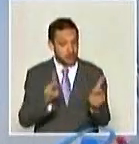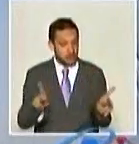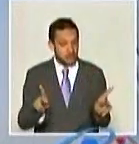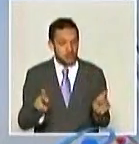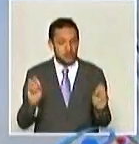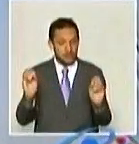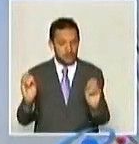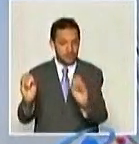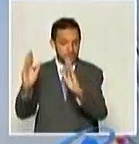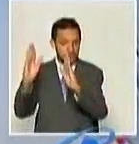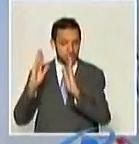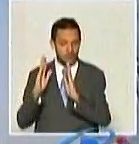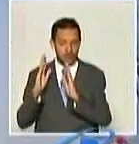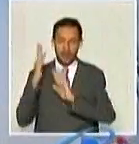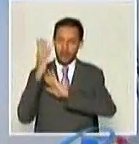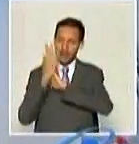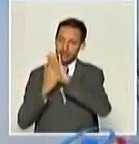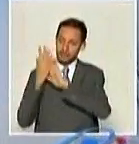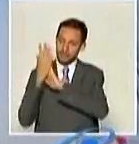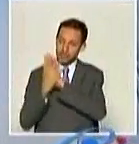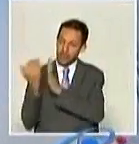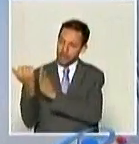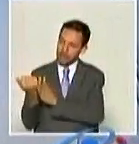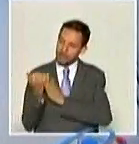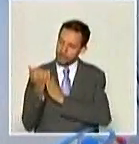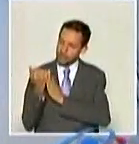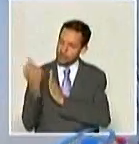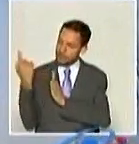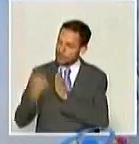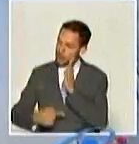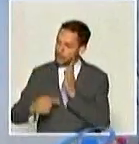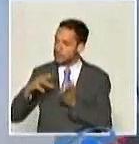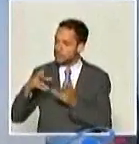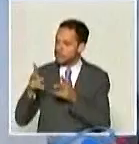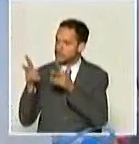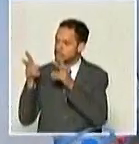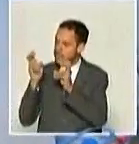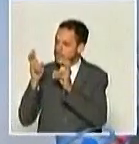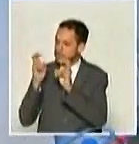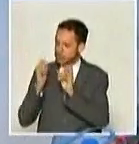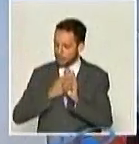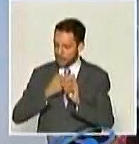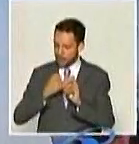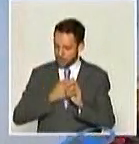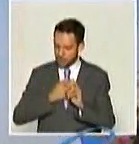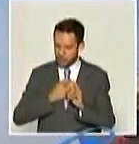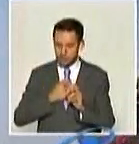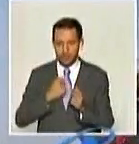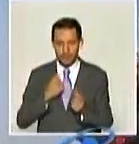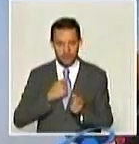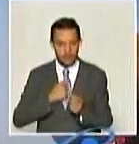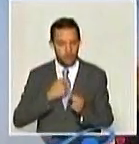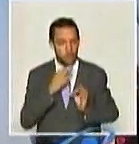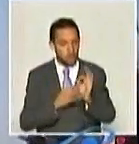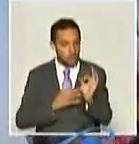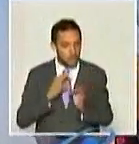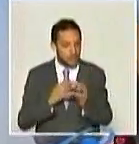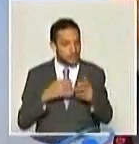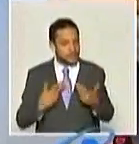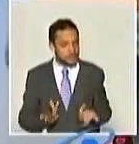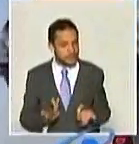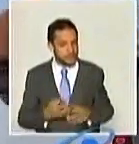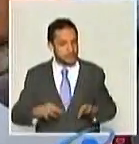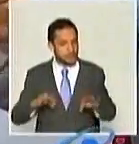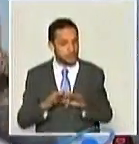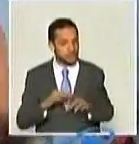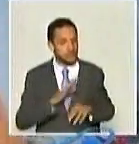atienda las recomendaciones y que el paciente aprenda a ejecutar esa fórmula, esa magistratura que se le